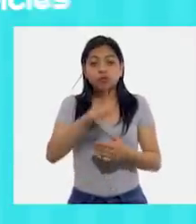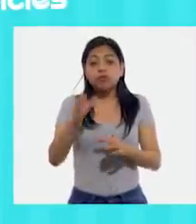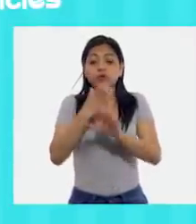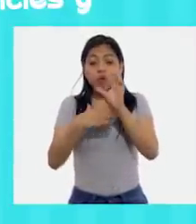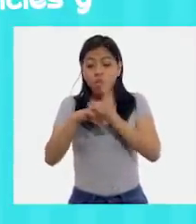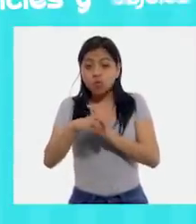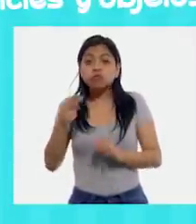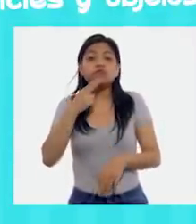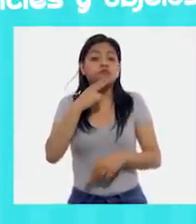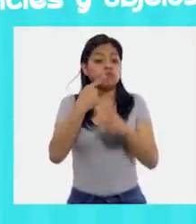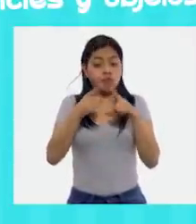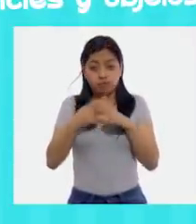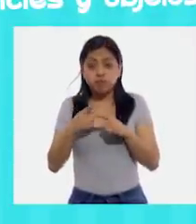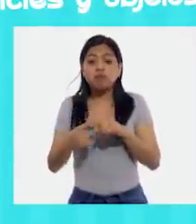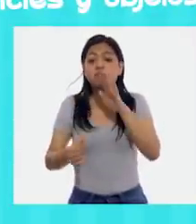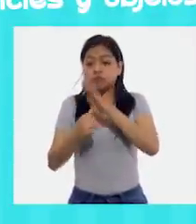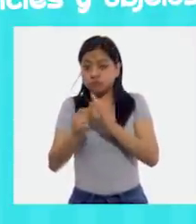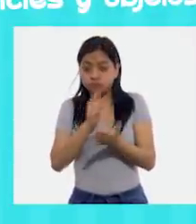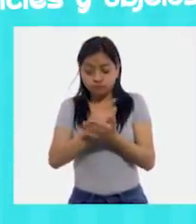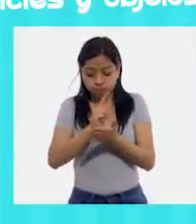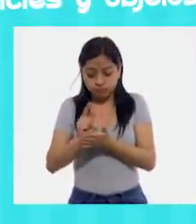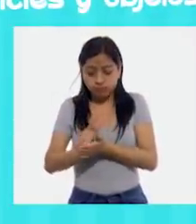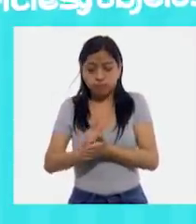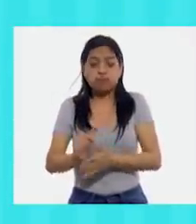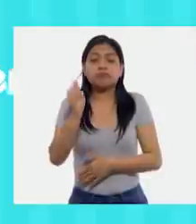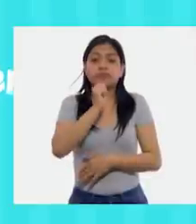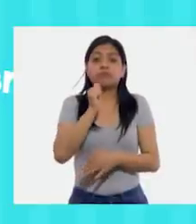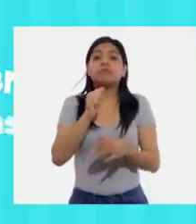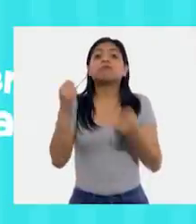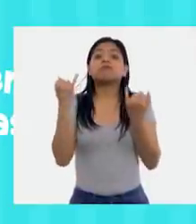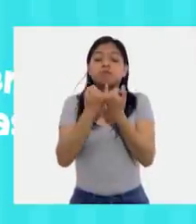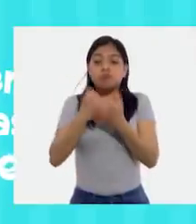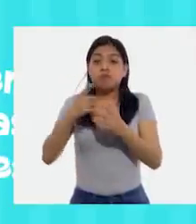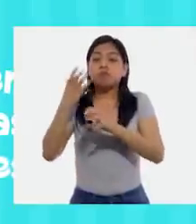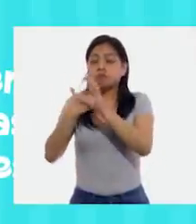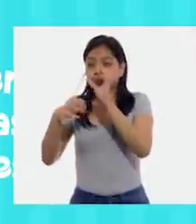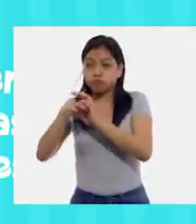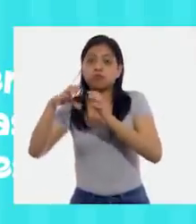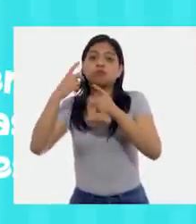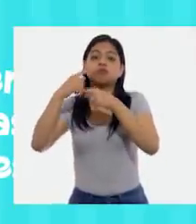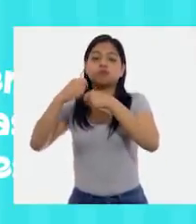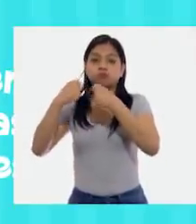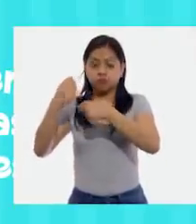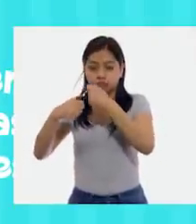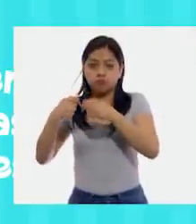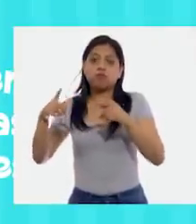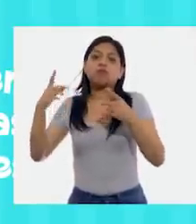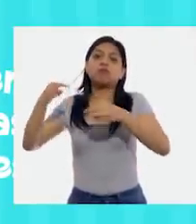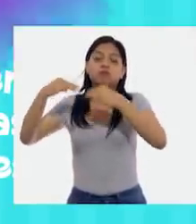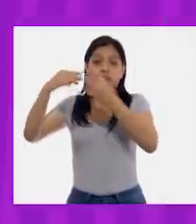Desinfecta las superficies y los objetos que más utilizas. También las cosas que compres en la tienda o el supermercado.